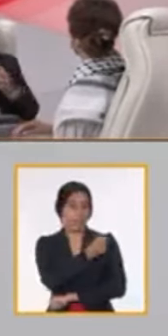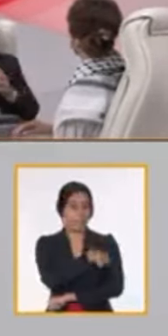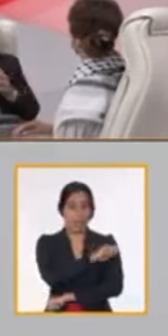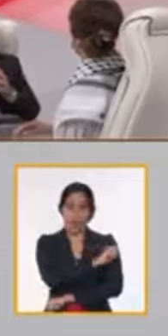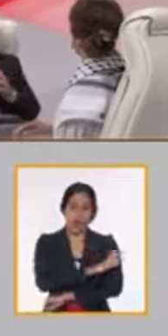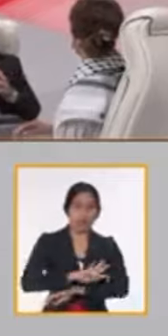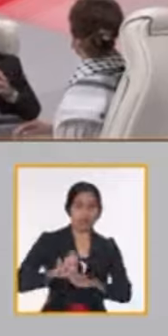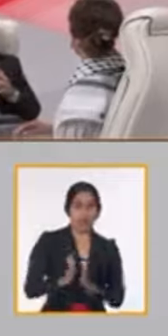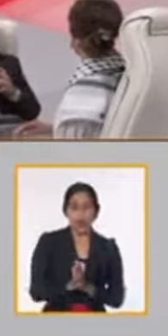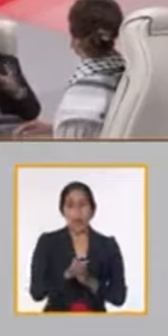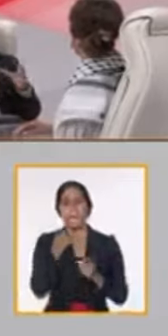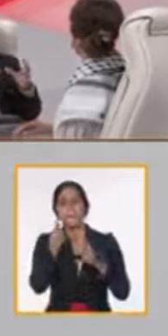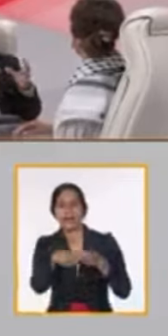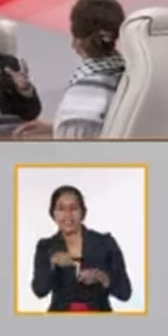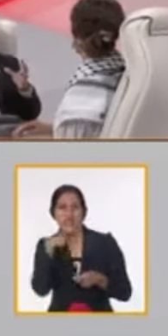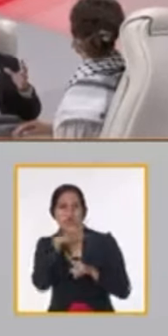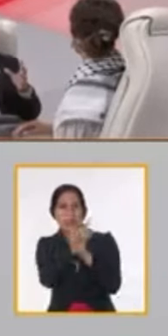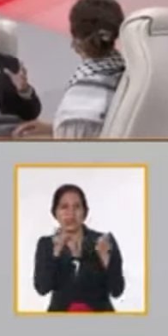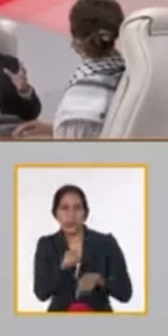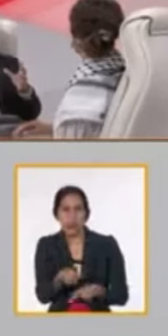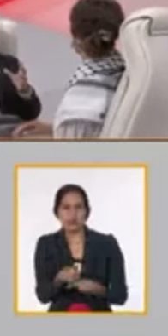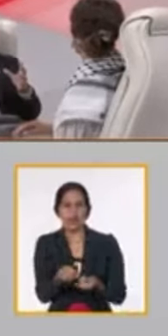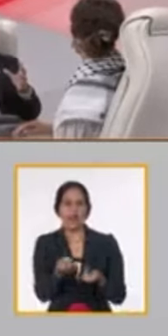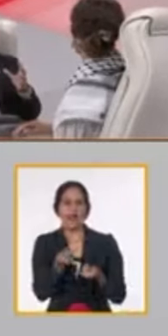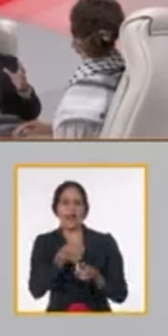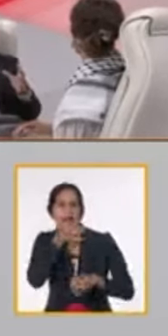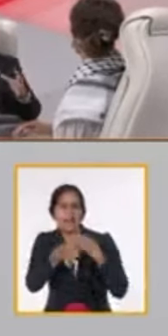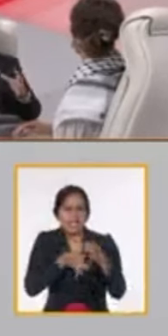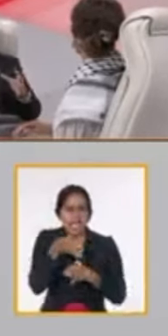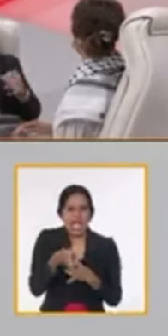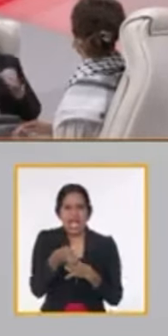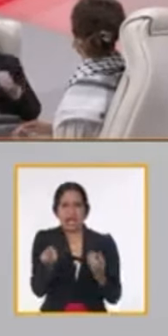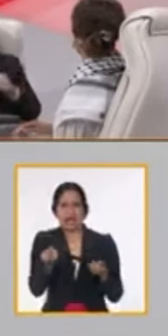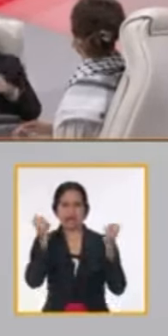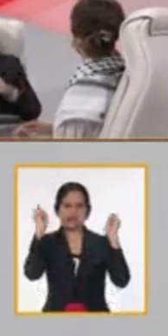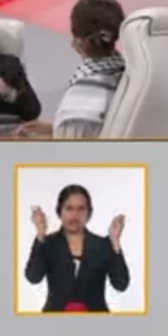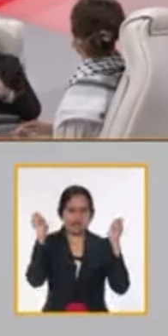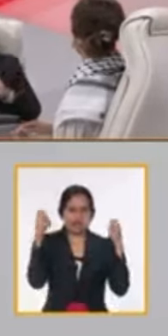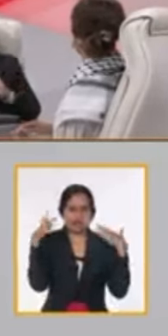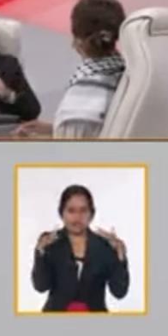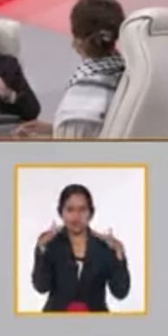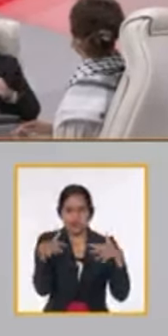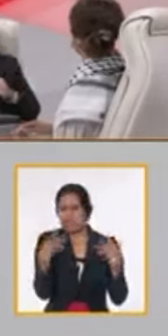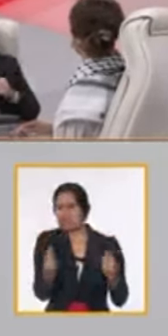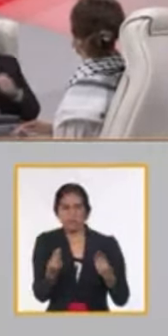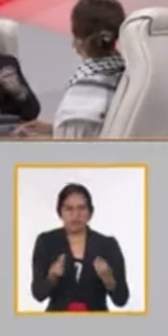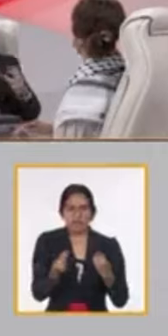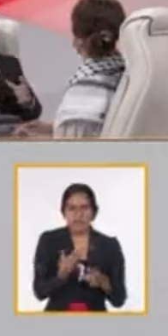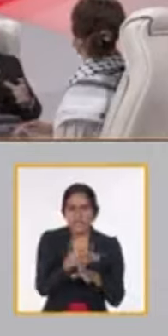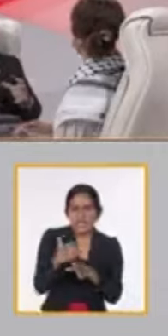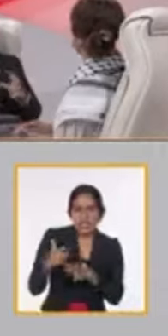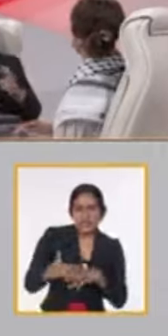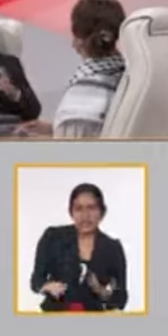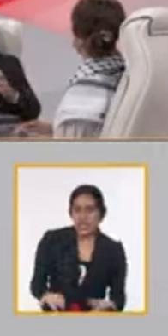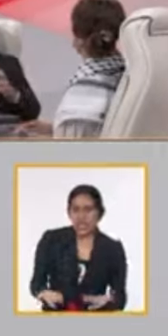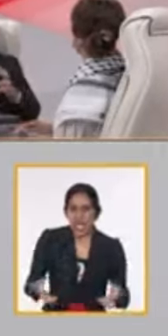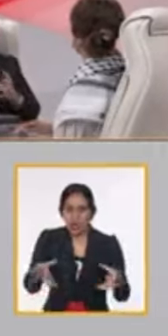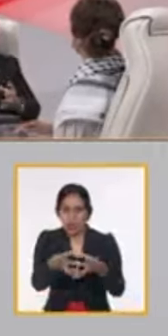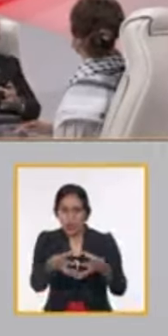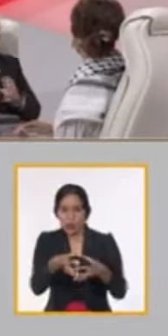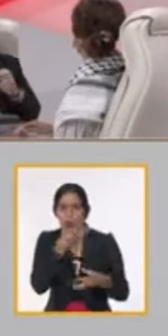protestas, Lía, a veces se quería hacer ver como que era protestas o de estudiantes revoltosos o